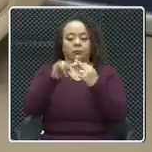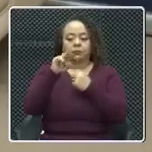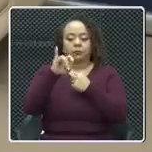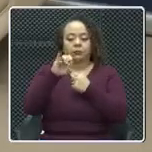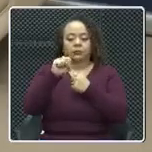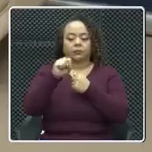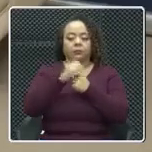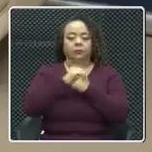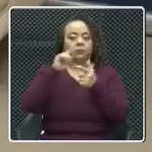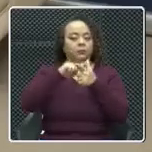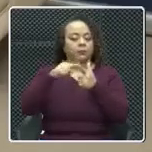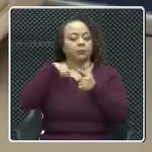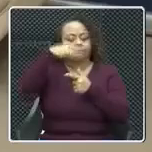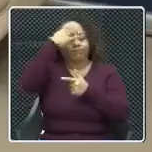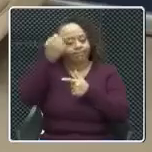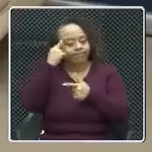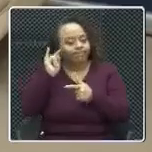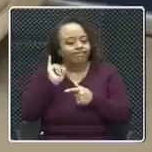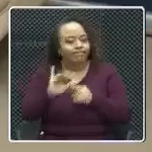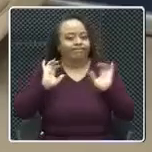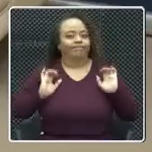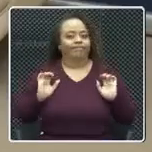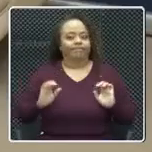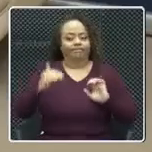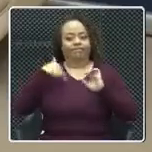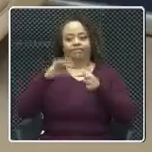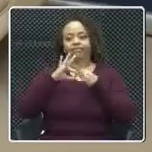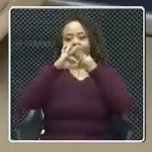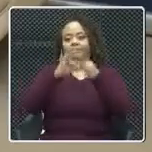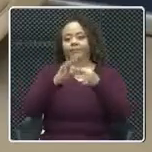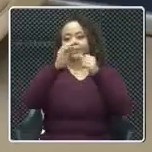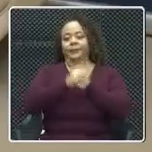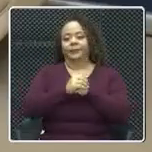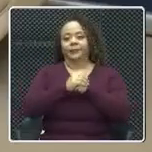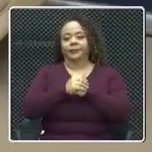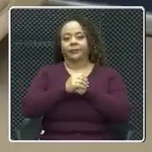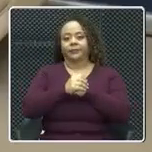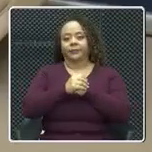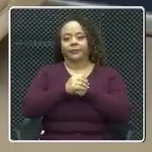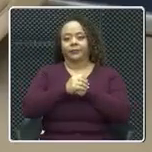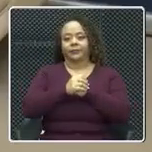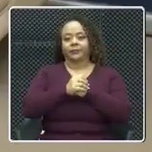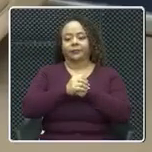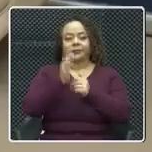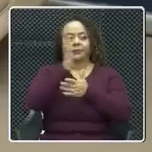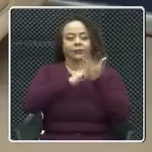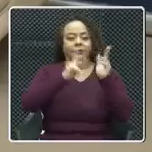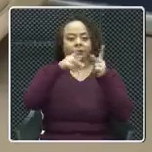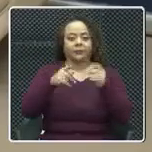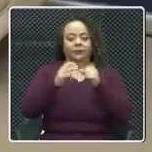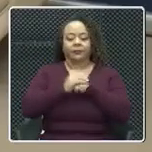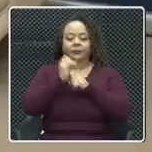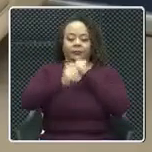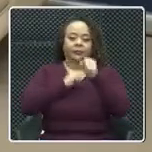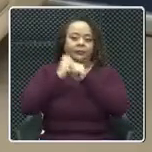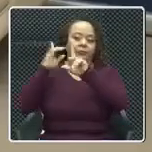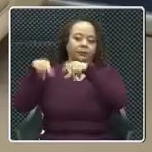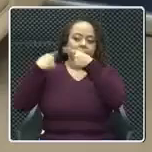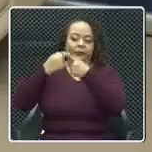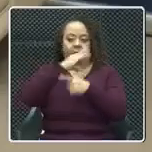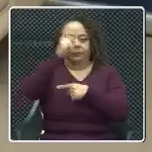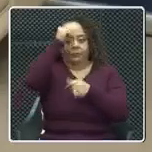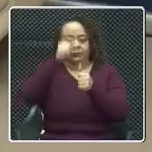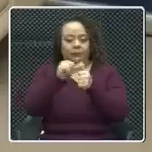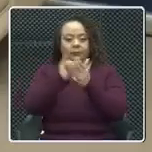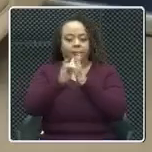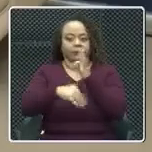Entonces, creo que por ahí debe haber conectado algún viejillo, ¿verdad?, que esté desde hace años en esto, y recuerde que ese tipo de